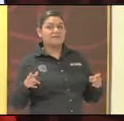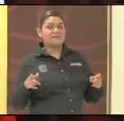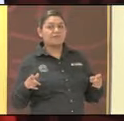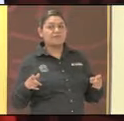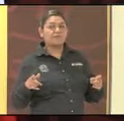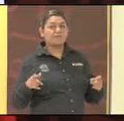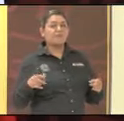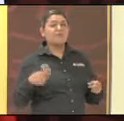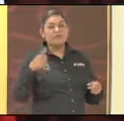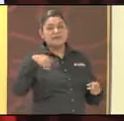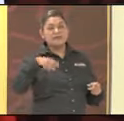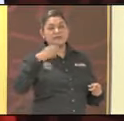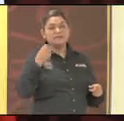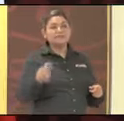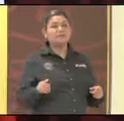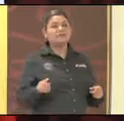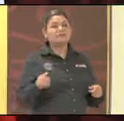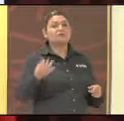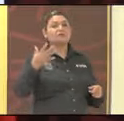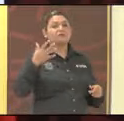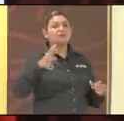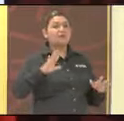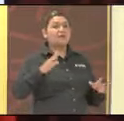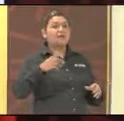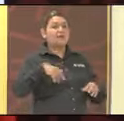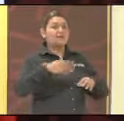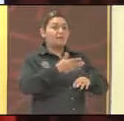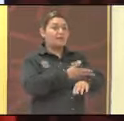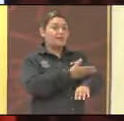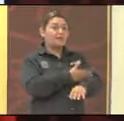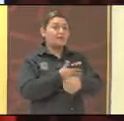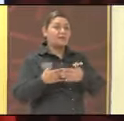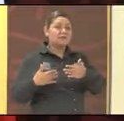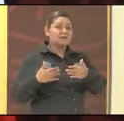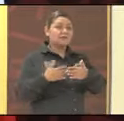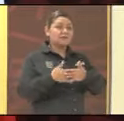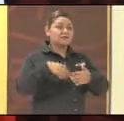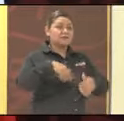¿Y saben cuántas hectáreas estaban ya metidas en Madero que son de Altamira?